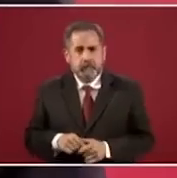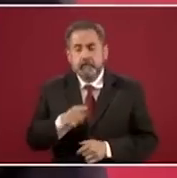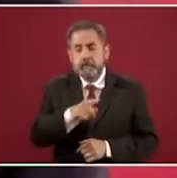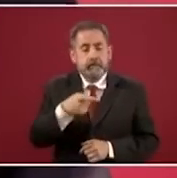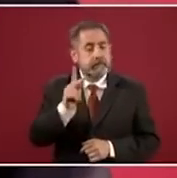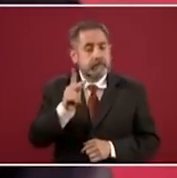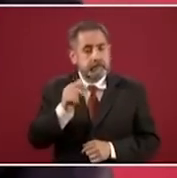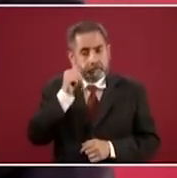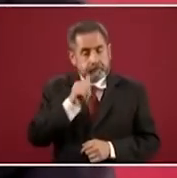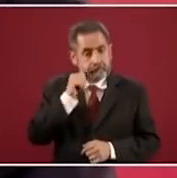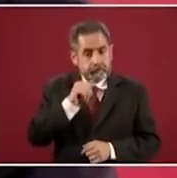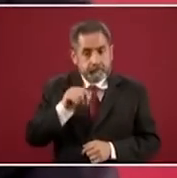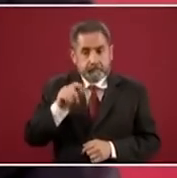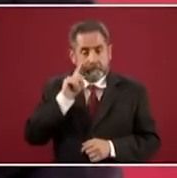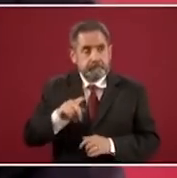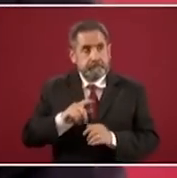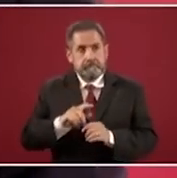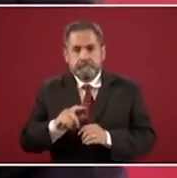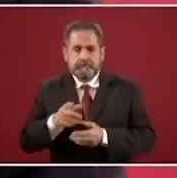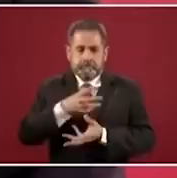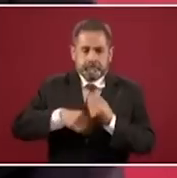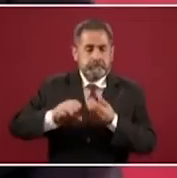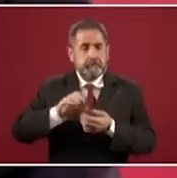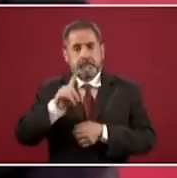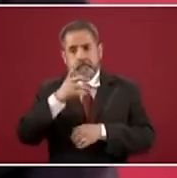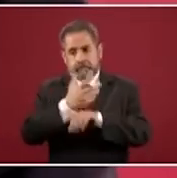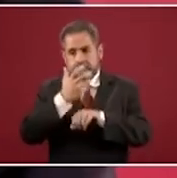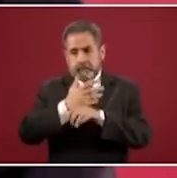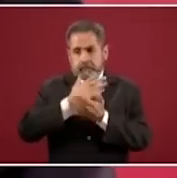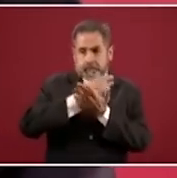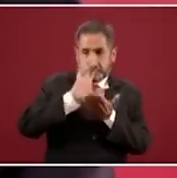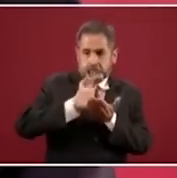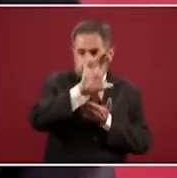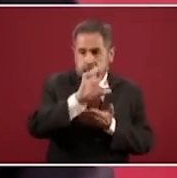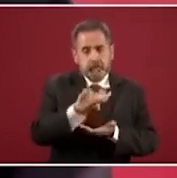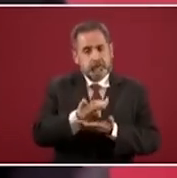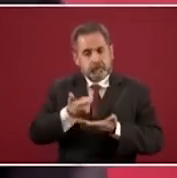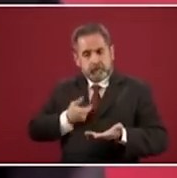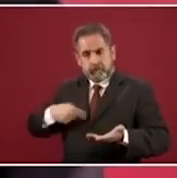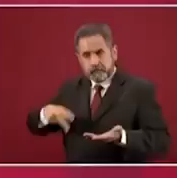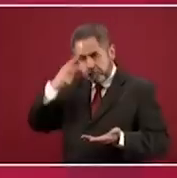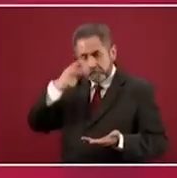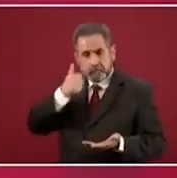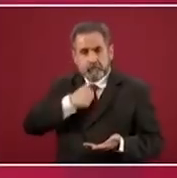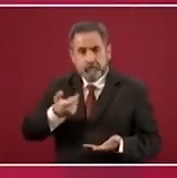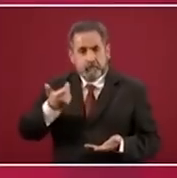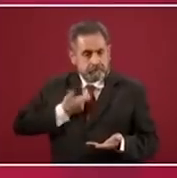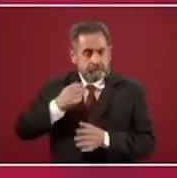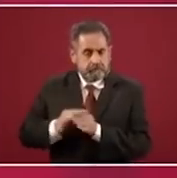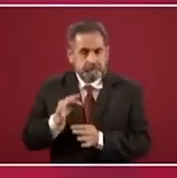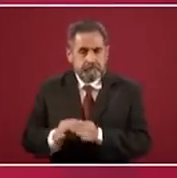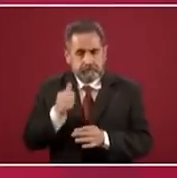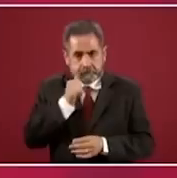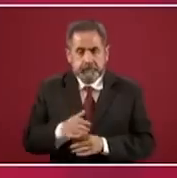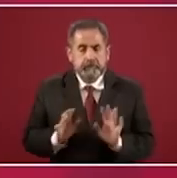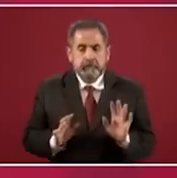siempre se ha pagado lo que le corresponde a México, siempre. Y no